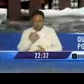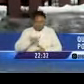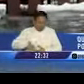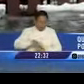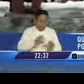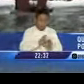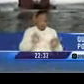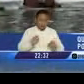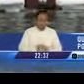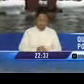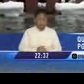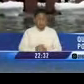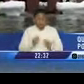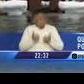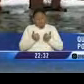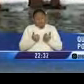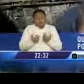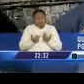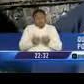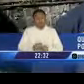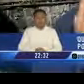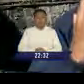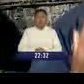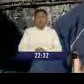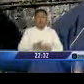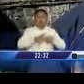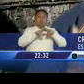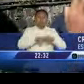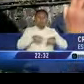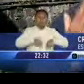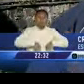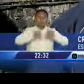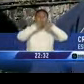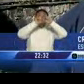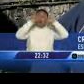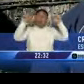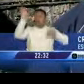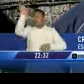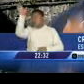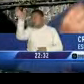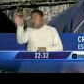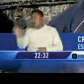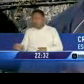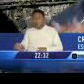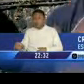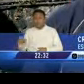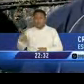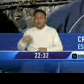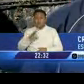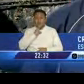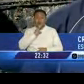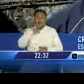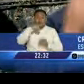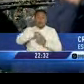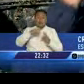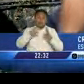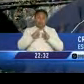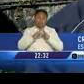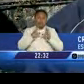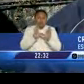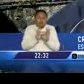limpiarlas son algunas de las alternativas. Revise las canaletas, los bajantes y los sumideros dentro de casa, que